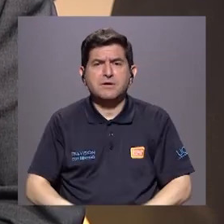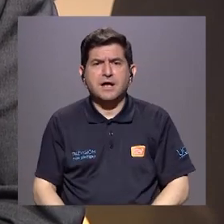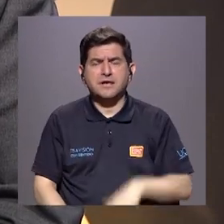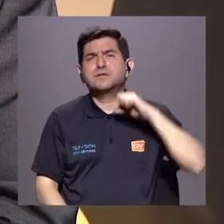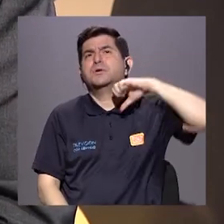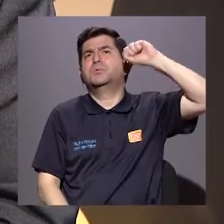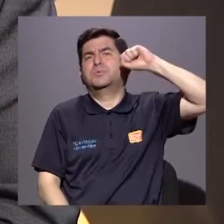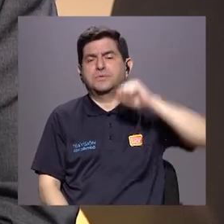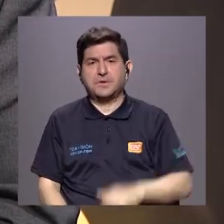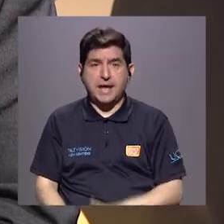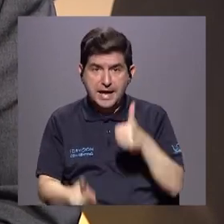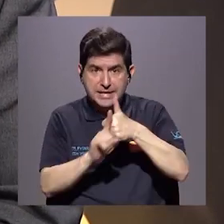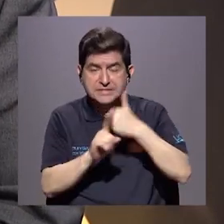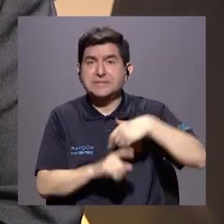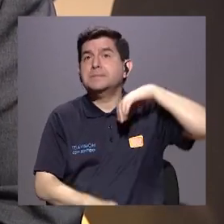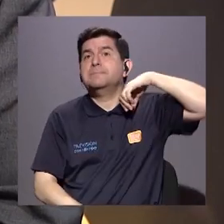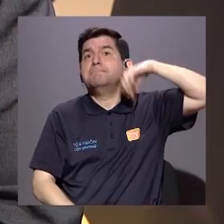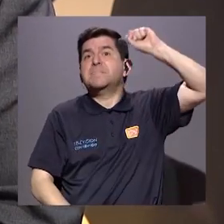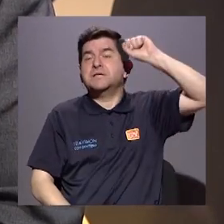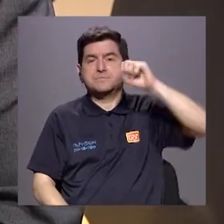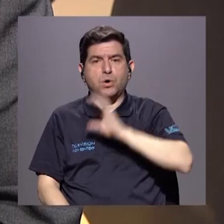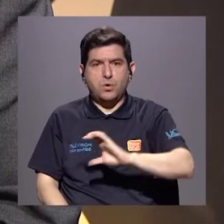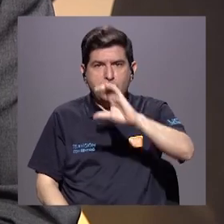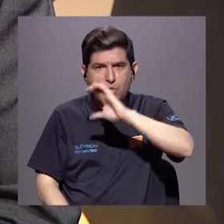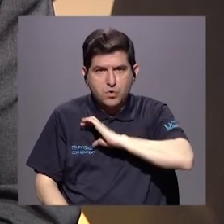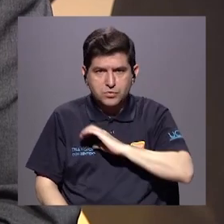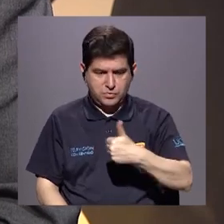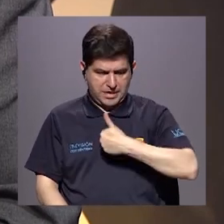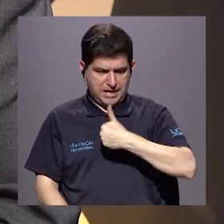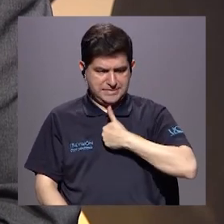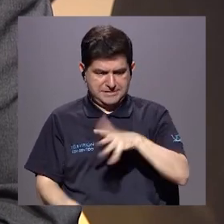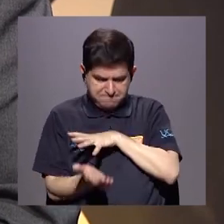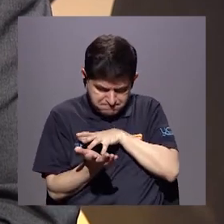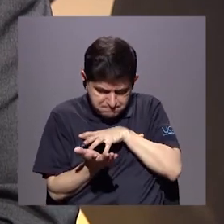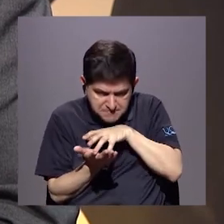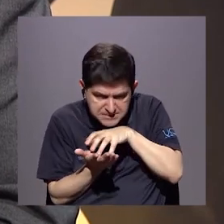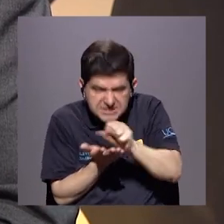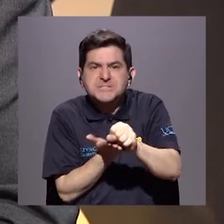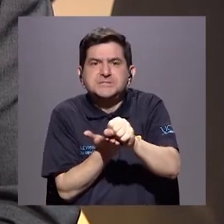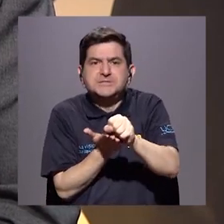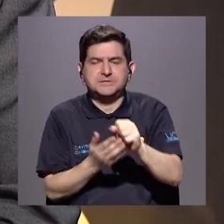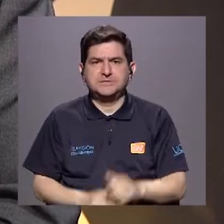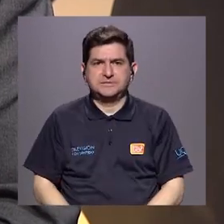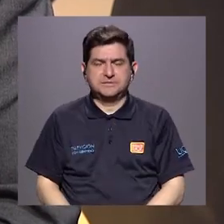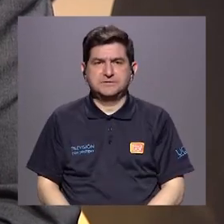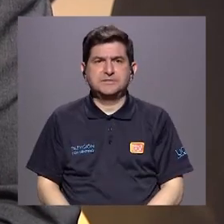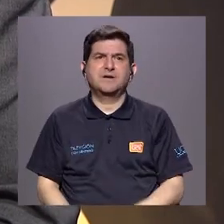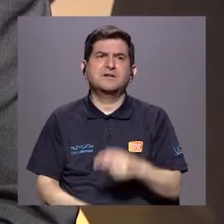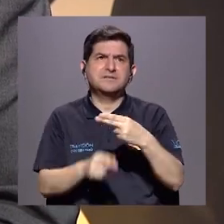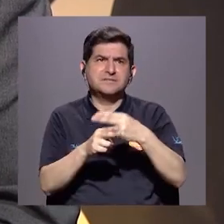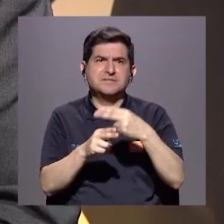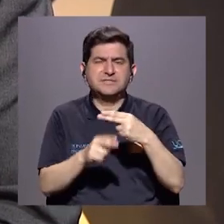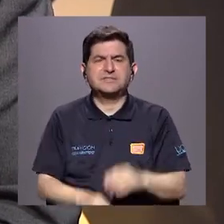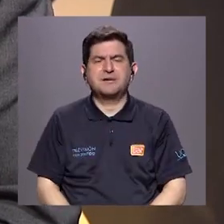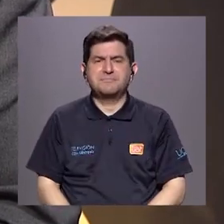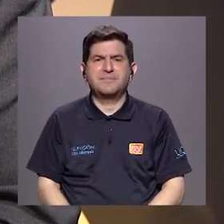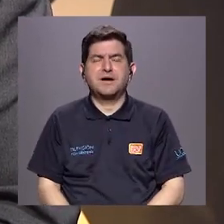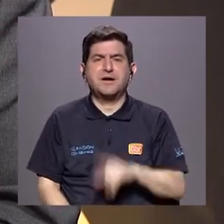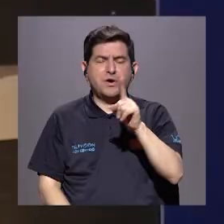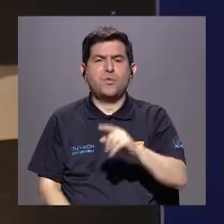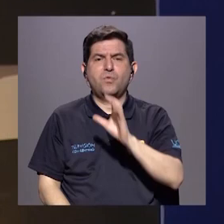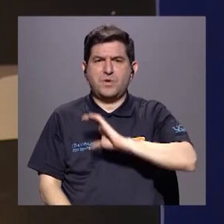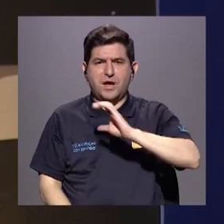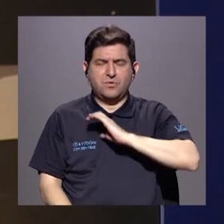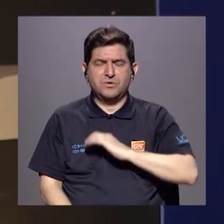suicidio el suicidio como tal obviamente es una conducta autodestructiva es una conducta o lo podemos llamar una conducta auto luz